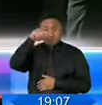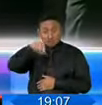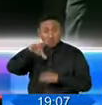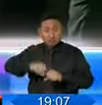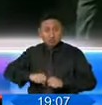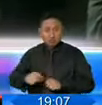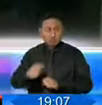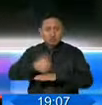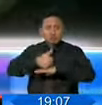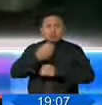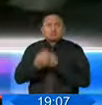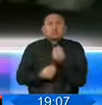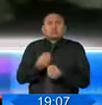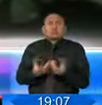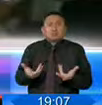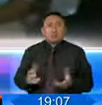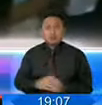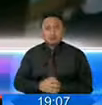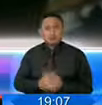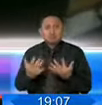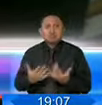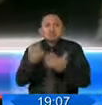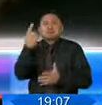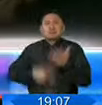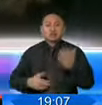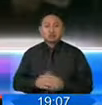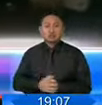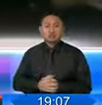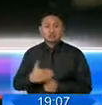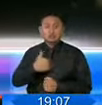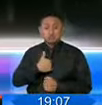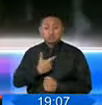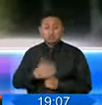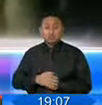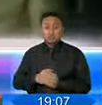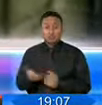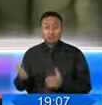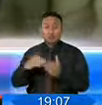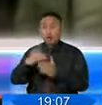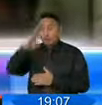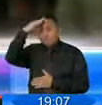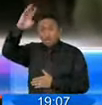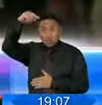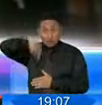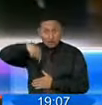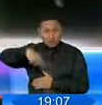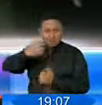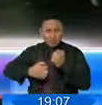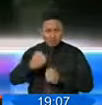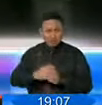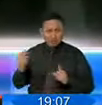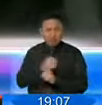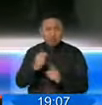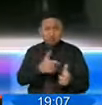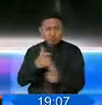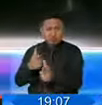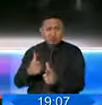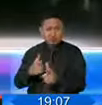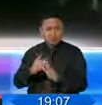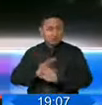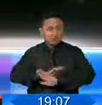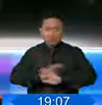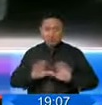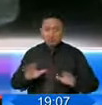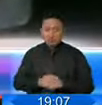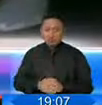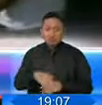nuestras autoridades? ¿Qué están haciendo? Entonces, nosotros no queremos otro México acá. No queremos que, como en México ocurre, que